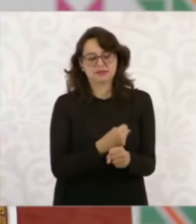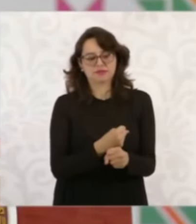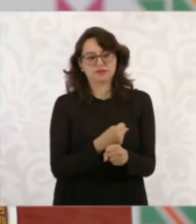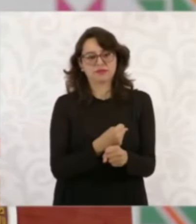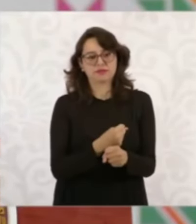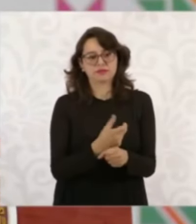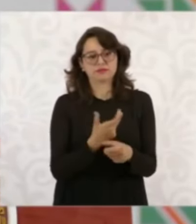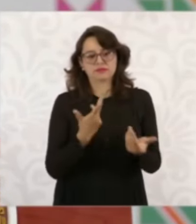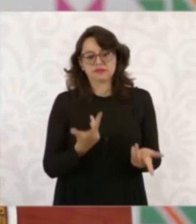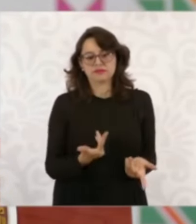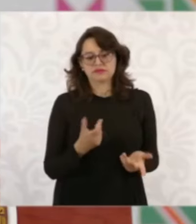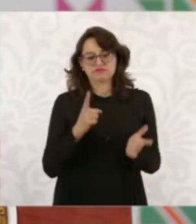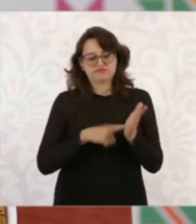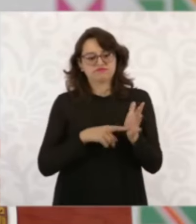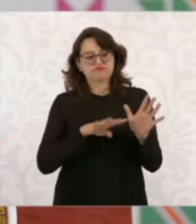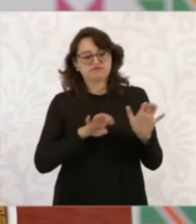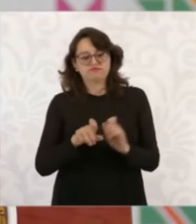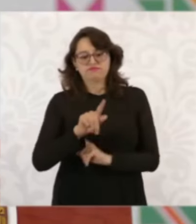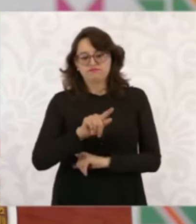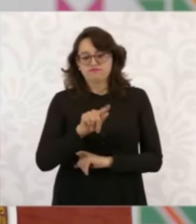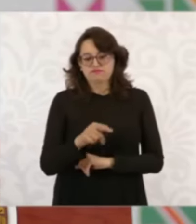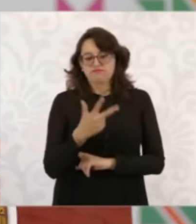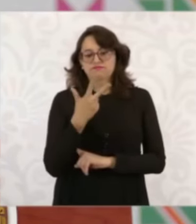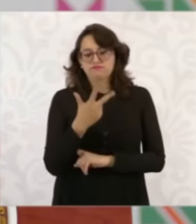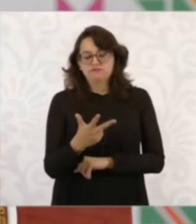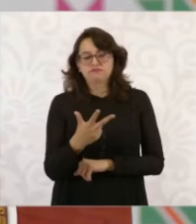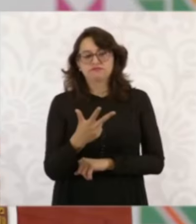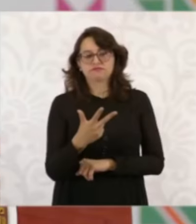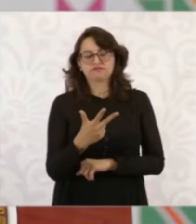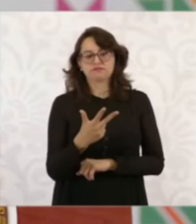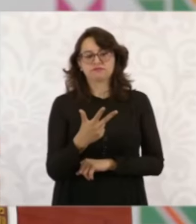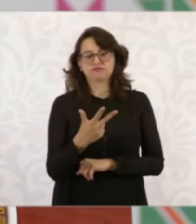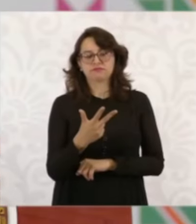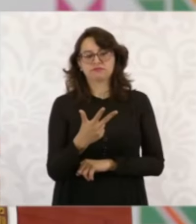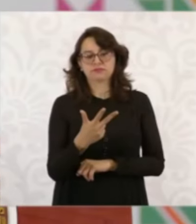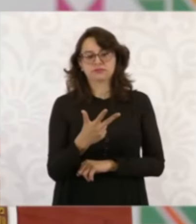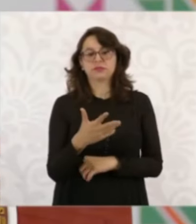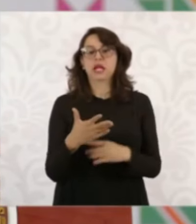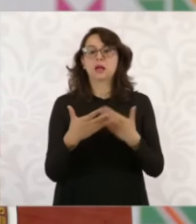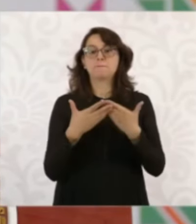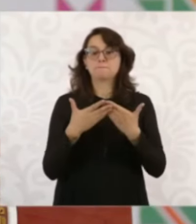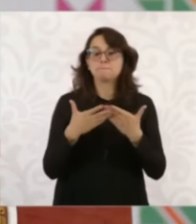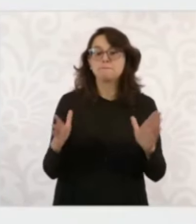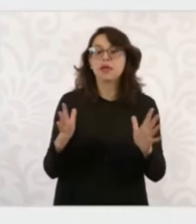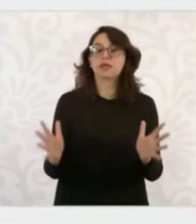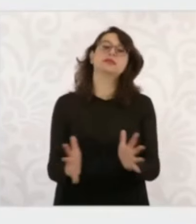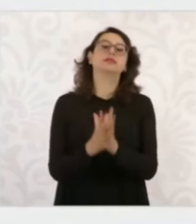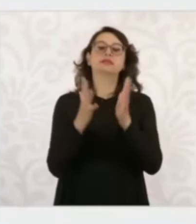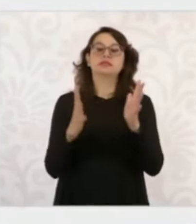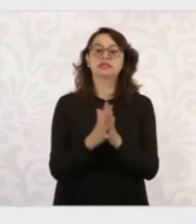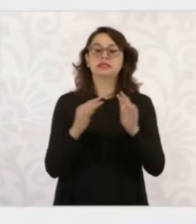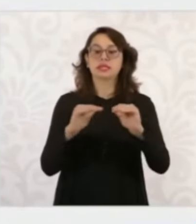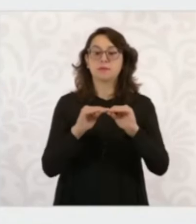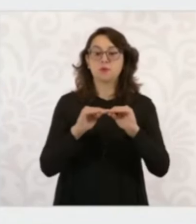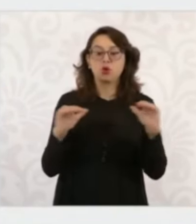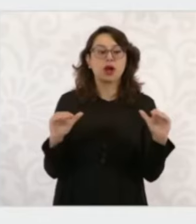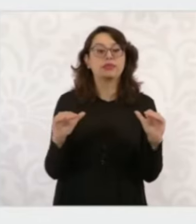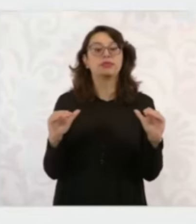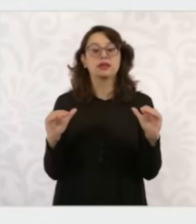Todavía en 78 se vivía, aunque ya había iniciado una apertura democrática, que así le llamaban en